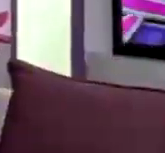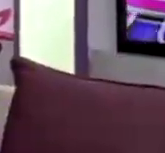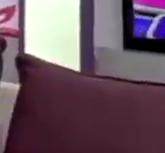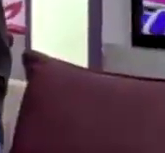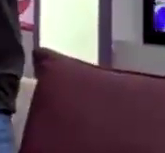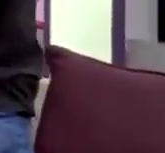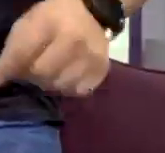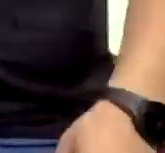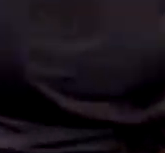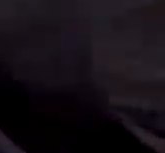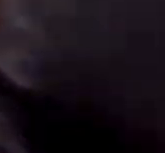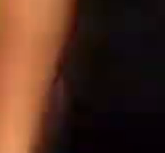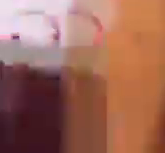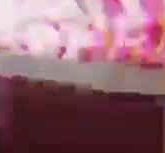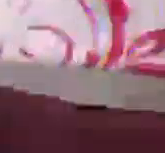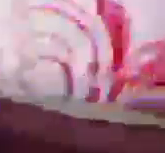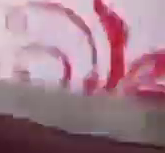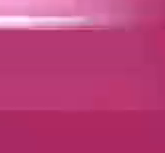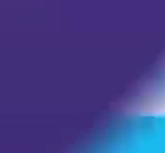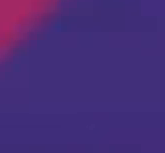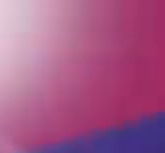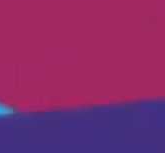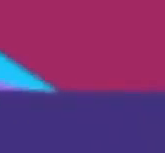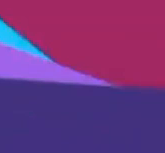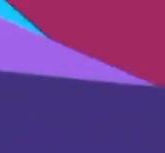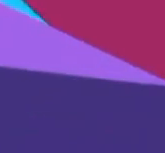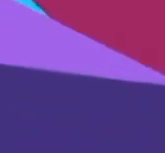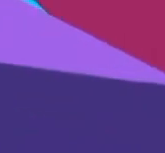Tlaxcala Televisión.